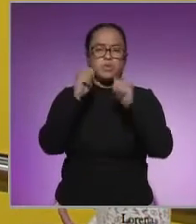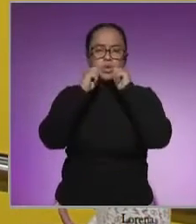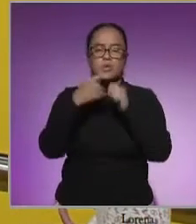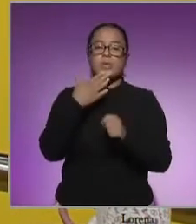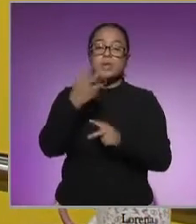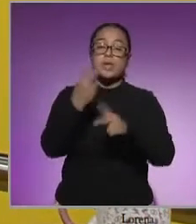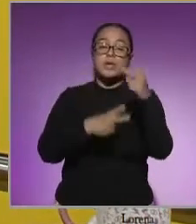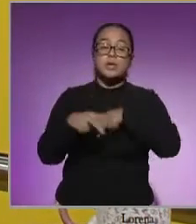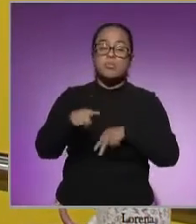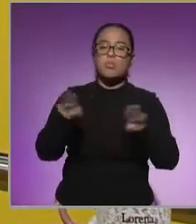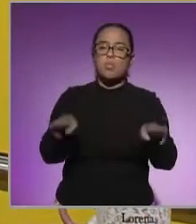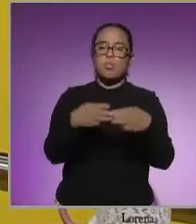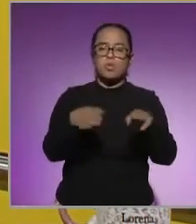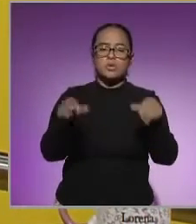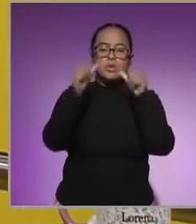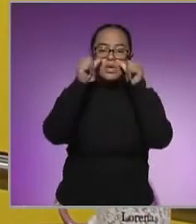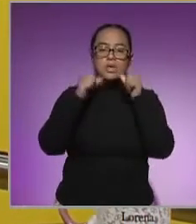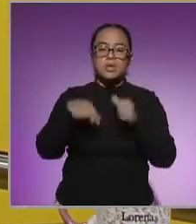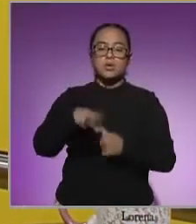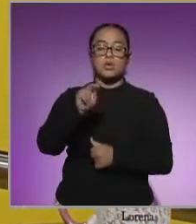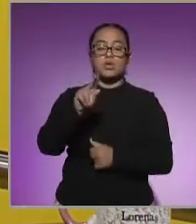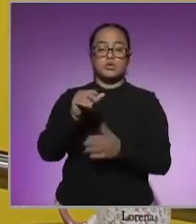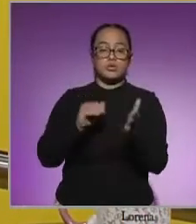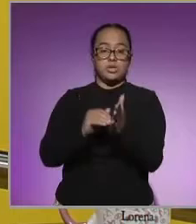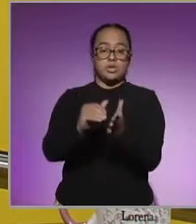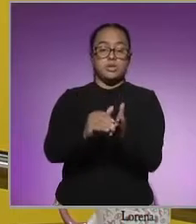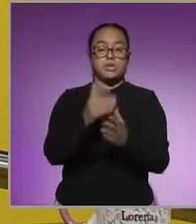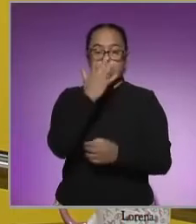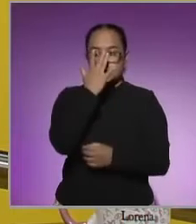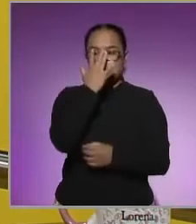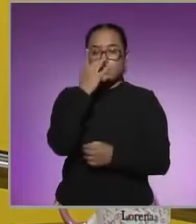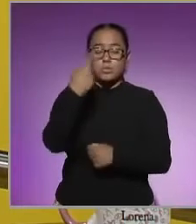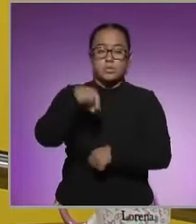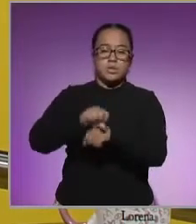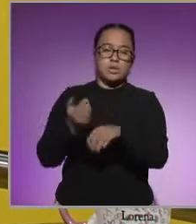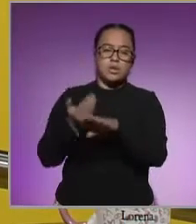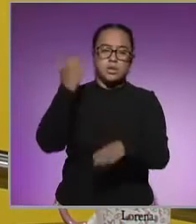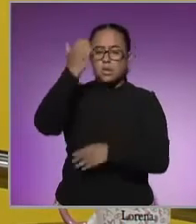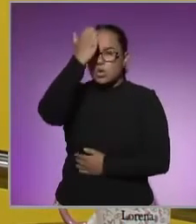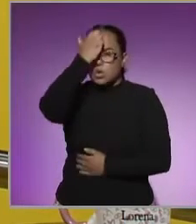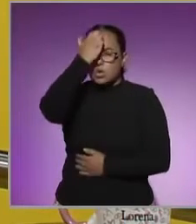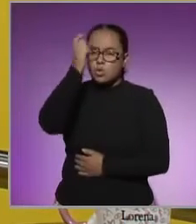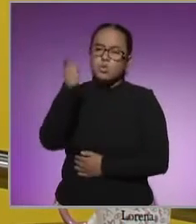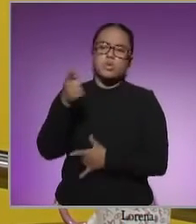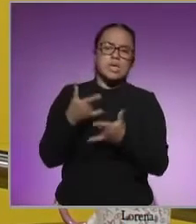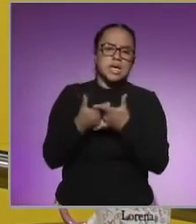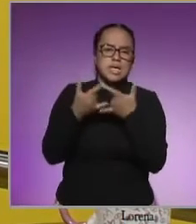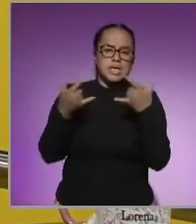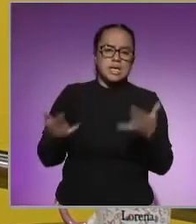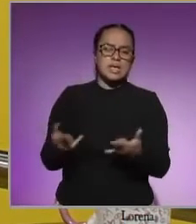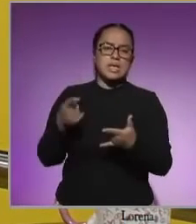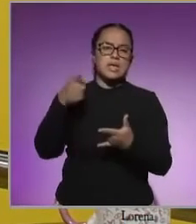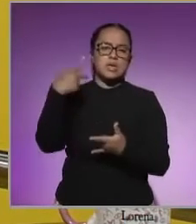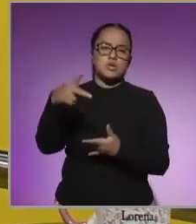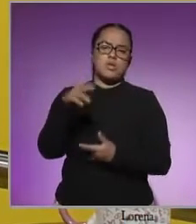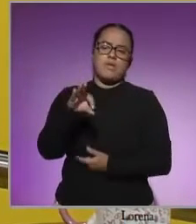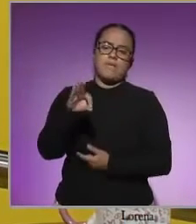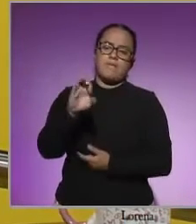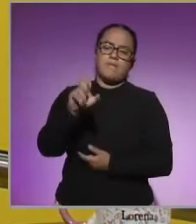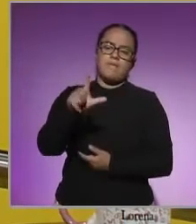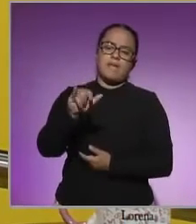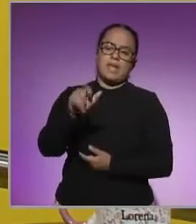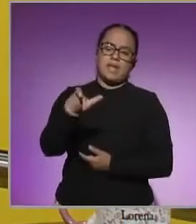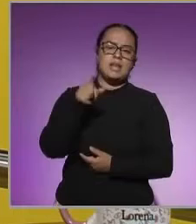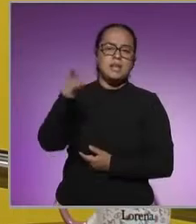su espacio música y ceguera en 80 millones y la semana pasada conocimos parte de la historia del cronista alemán felix